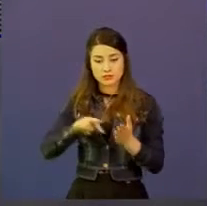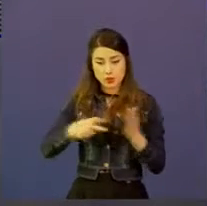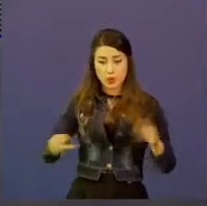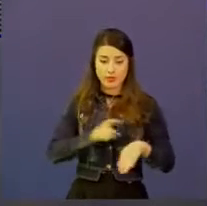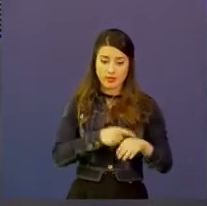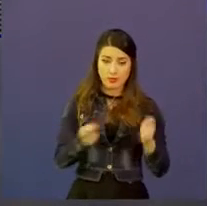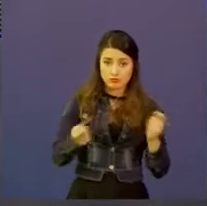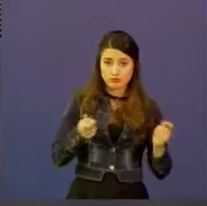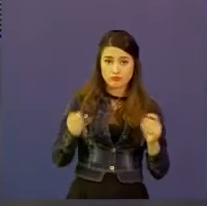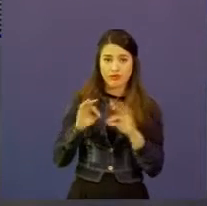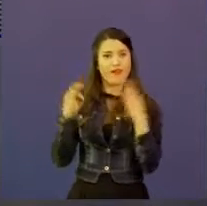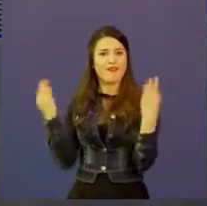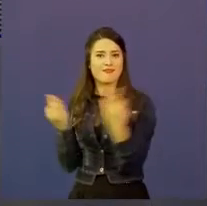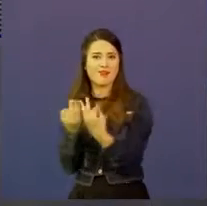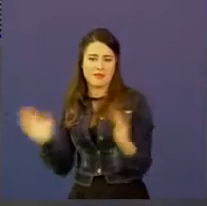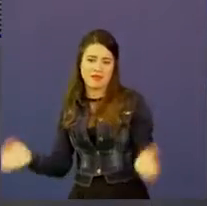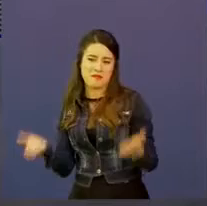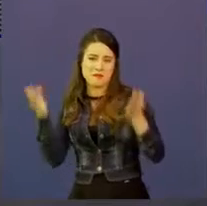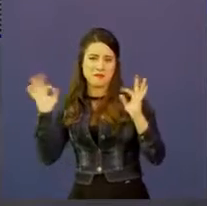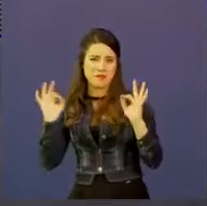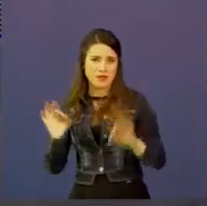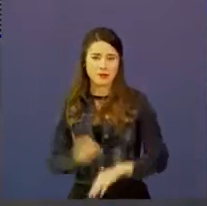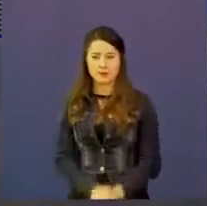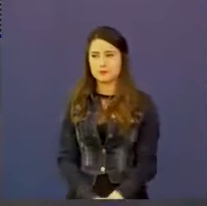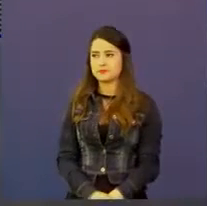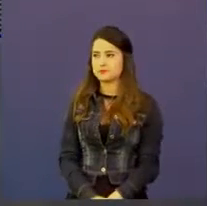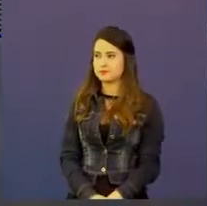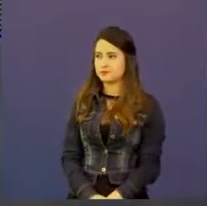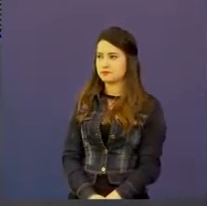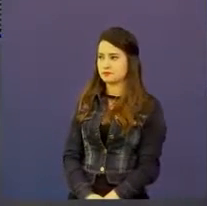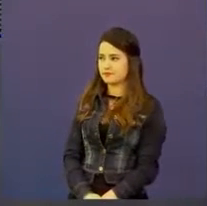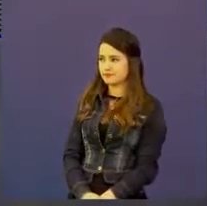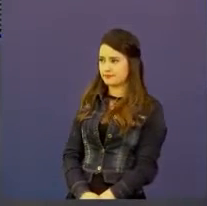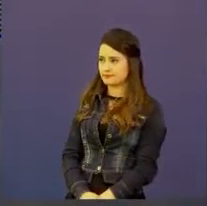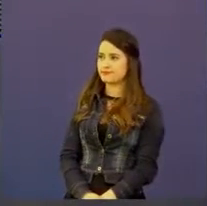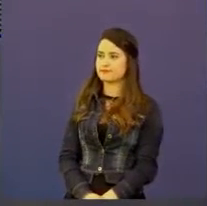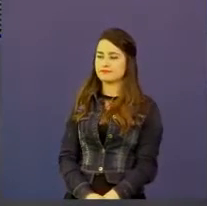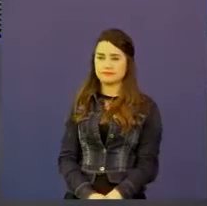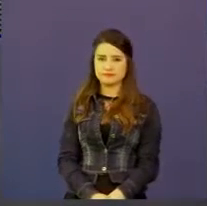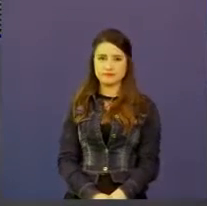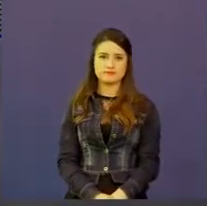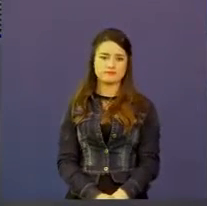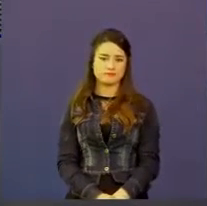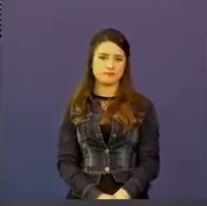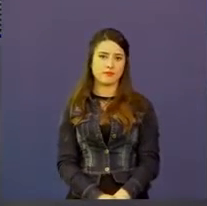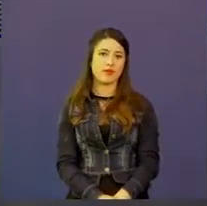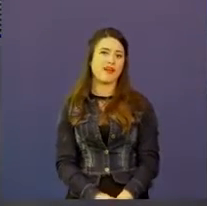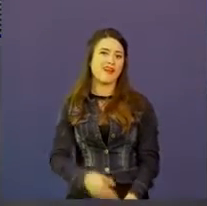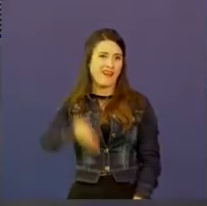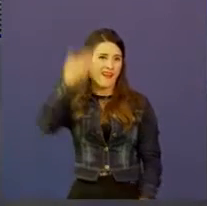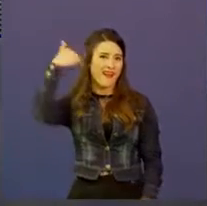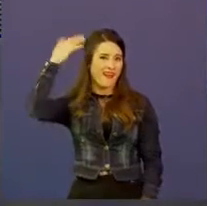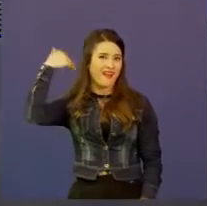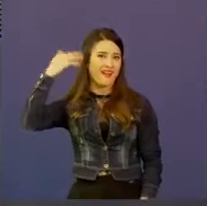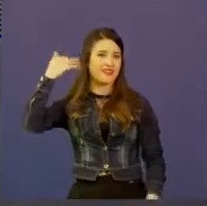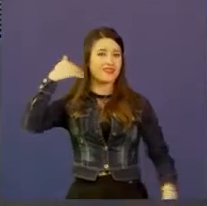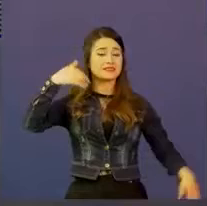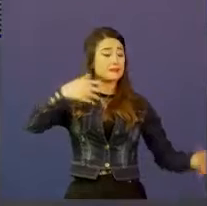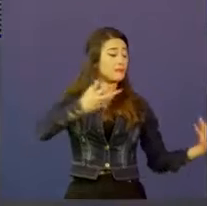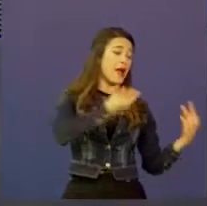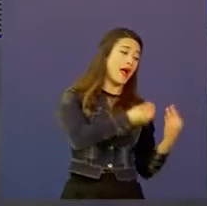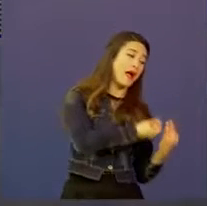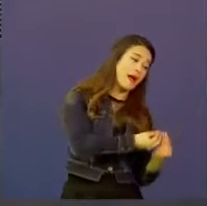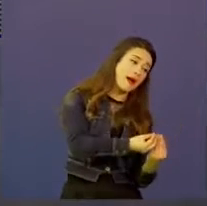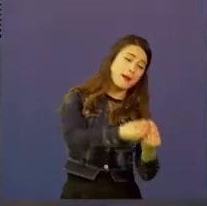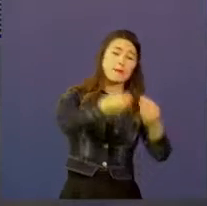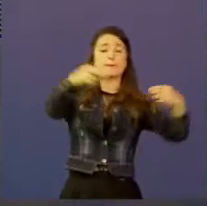espacios familiares. Sí, equilibramos un poco el tiempo del parque con el tiempo de la tecnología, pero con el tiempo